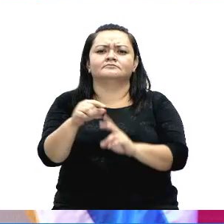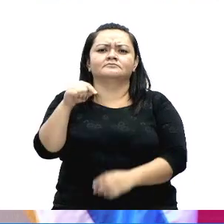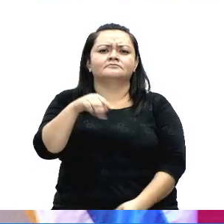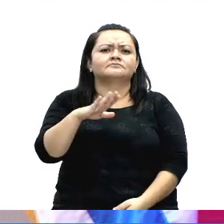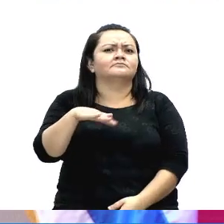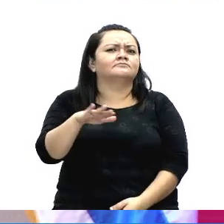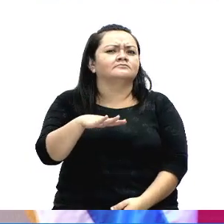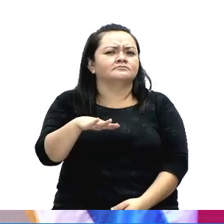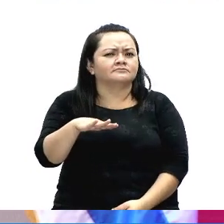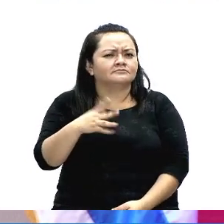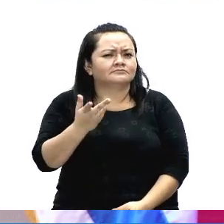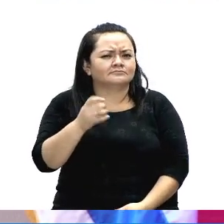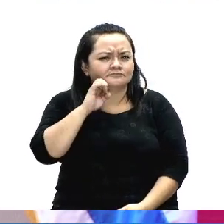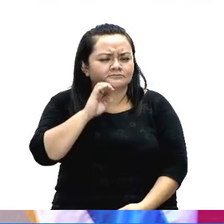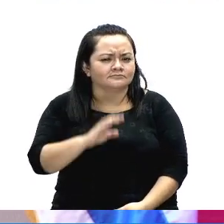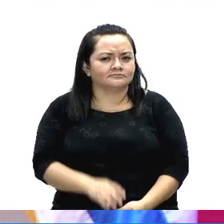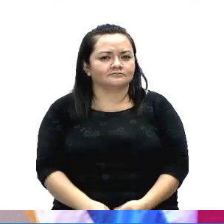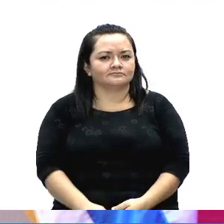hermano